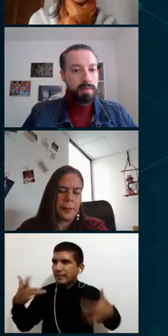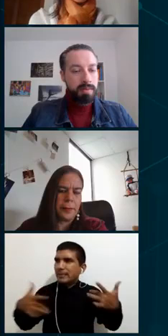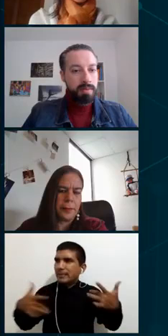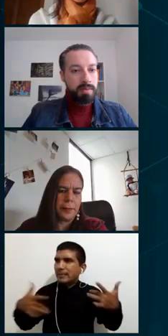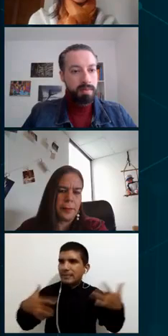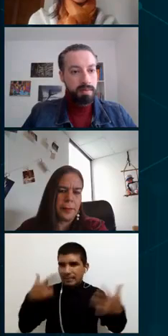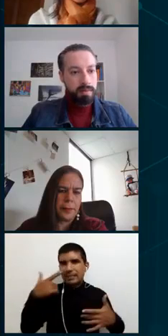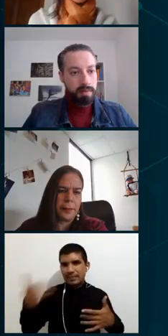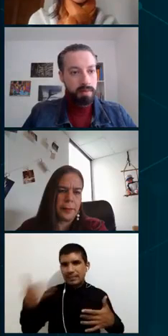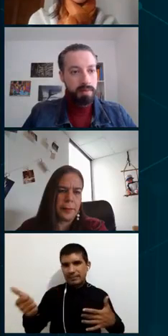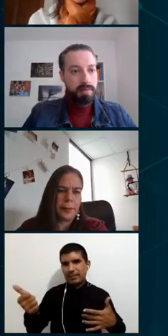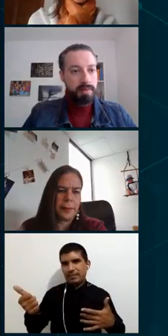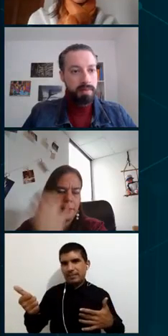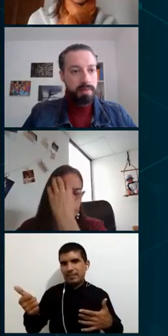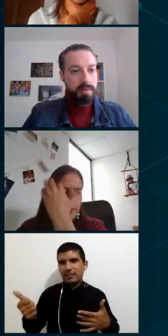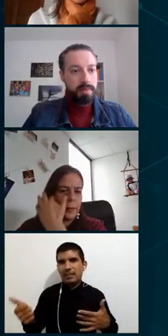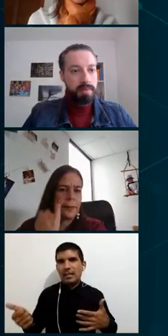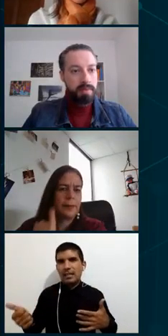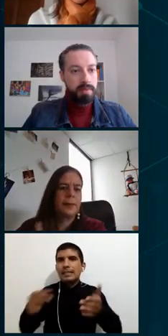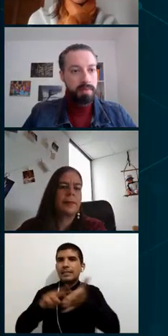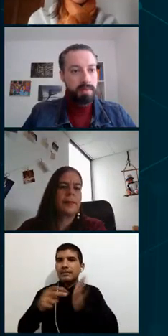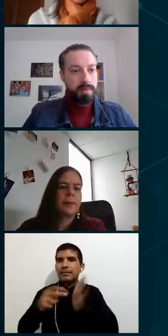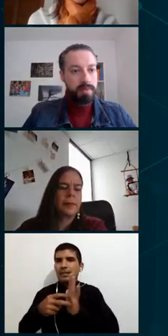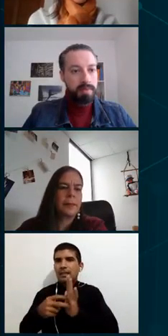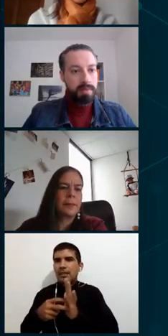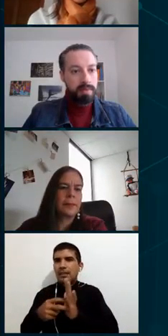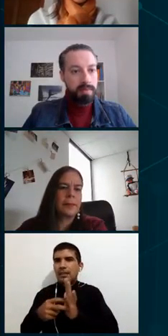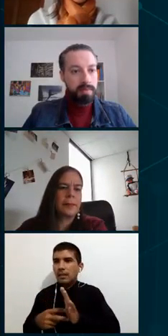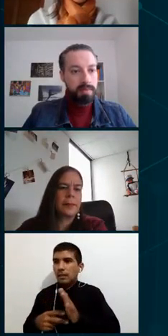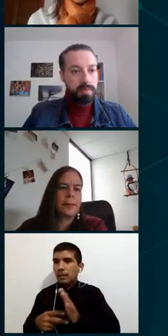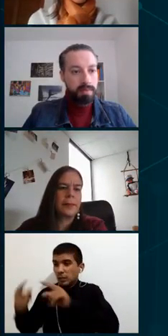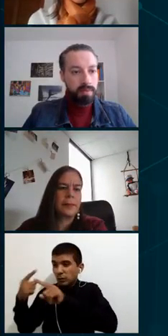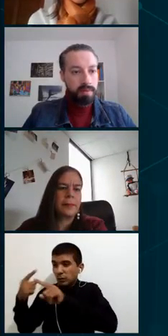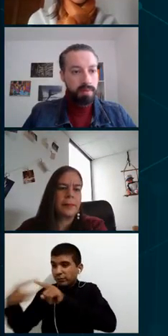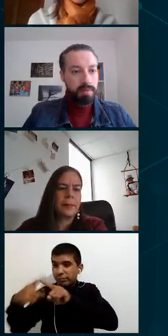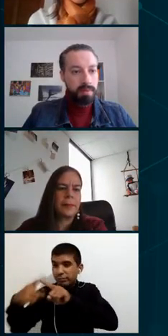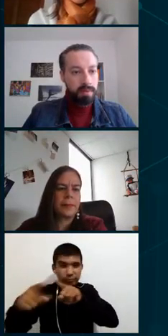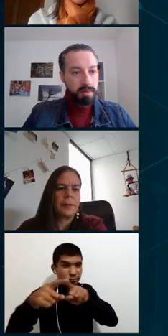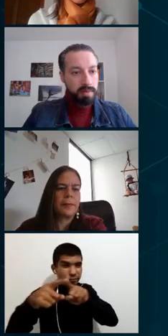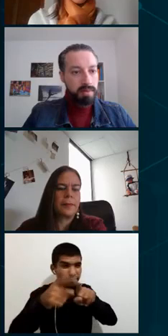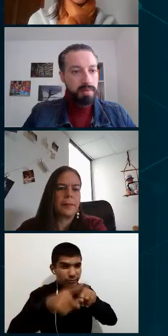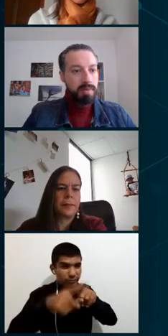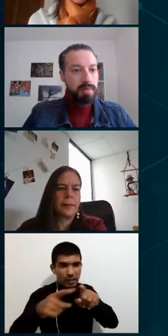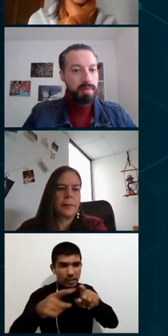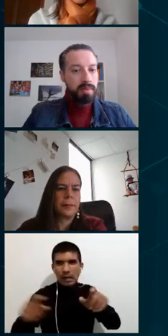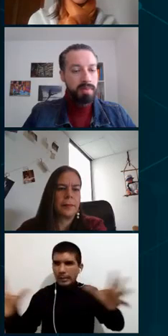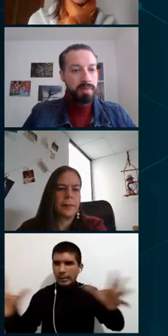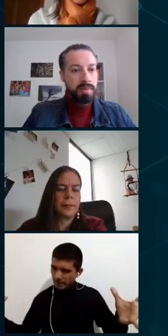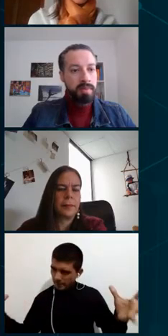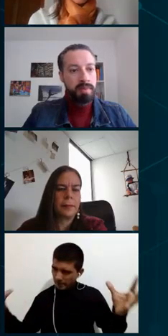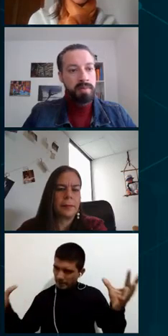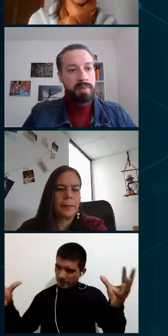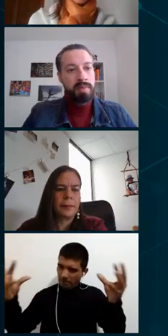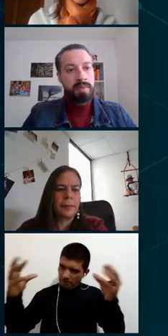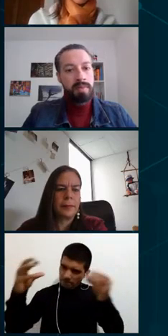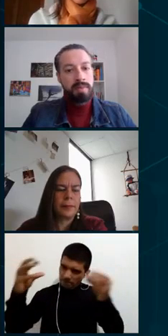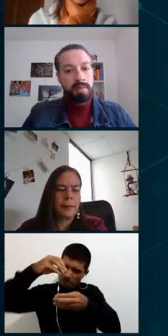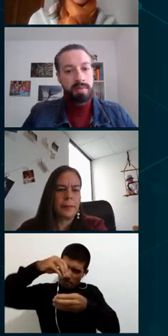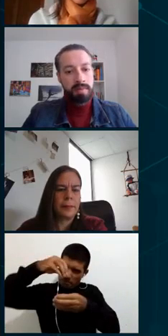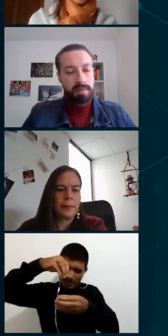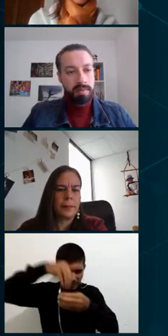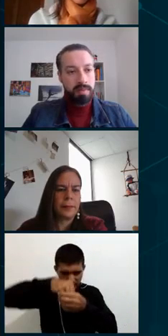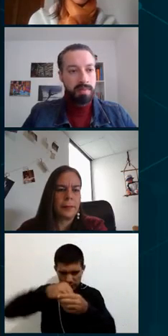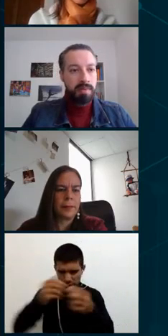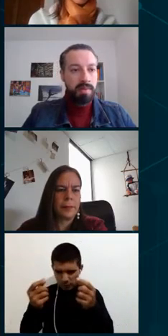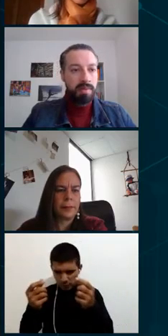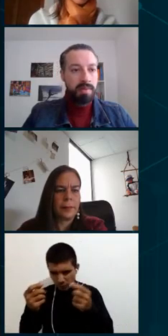que acá empezamos a converger nuevamente, venimos de diverger, empezamos nuevamente a converger, donde el